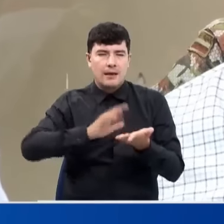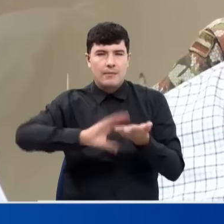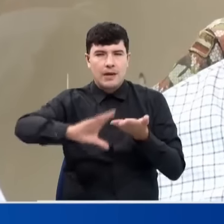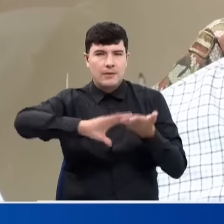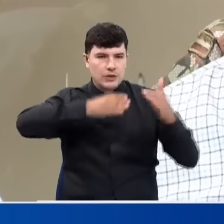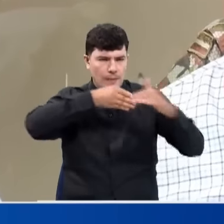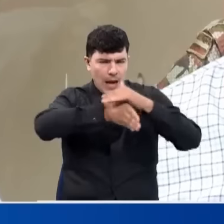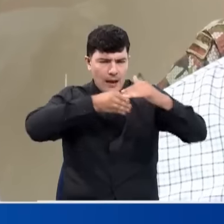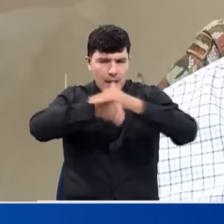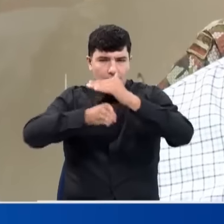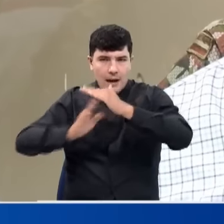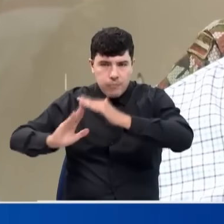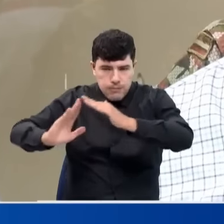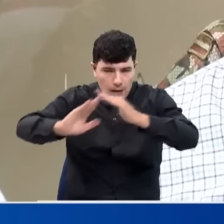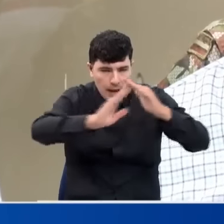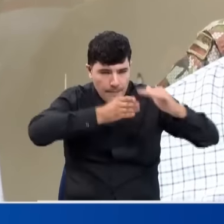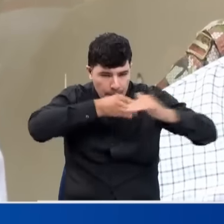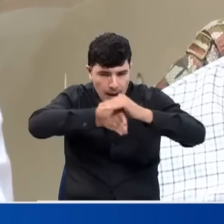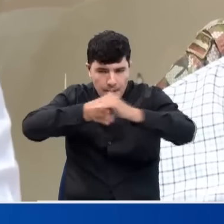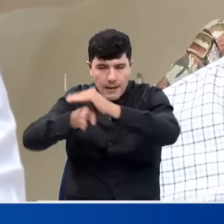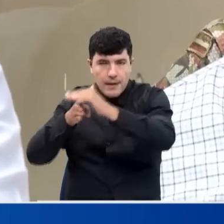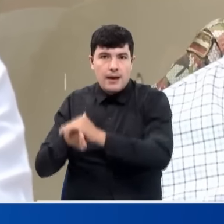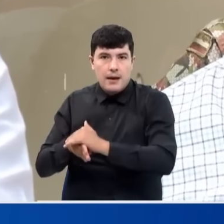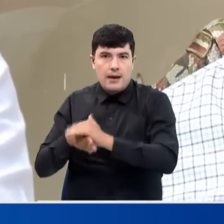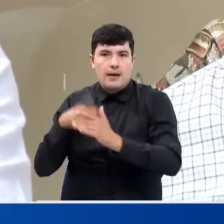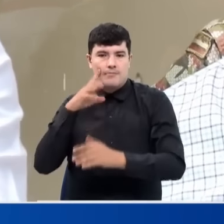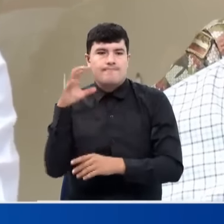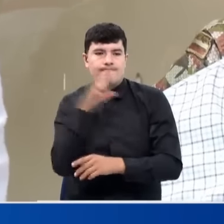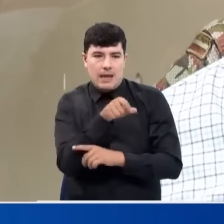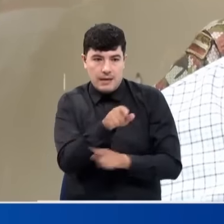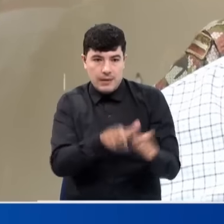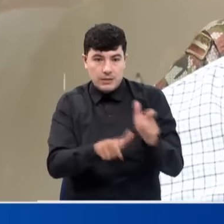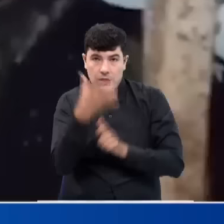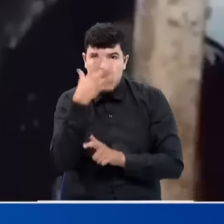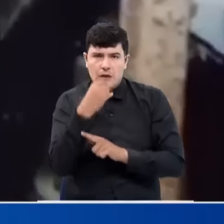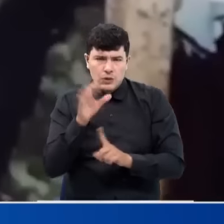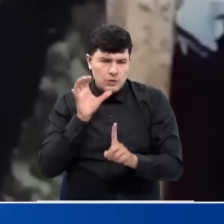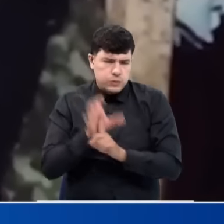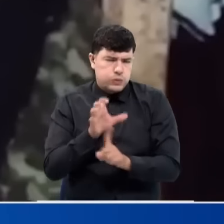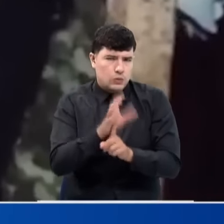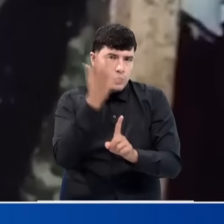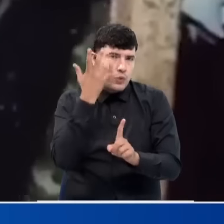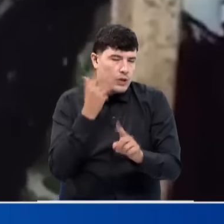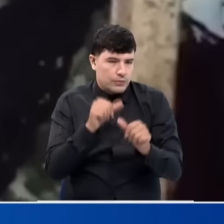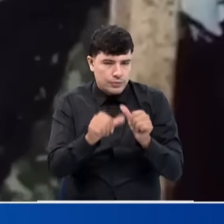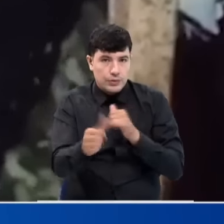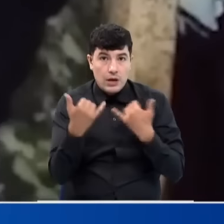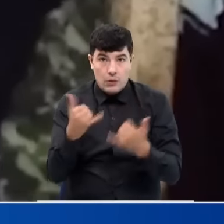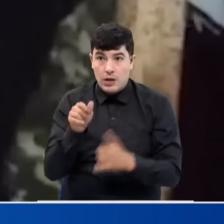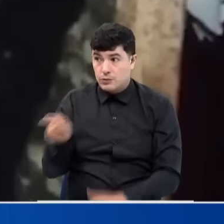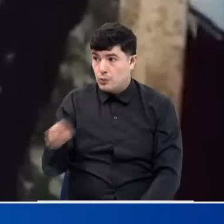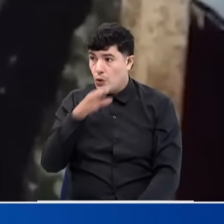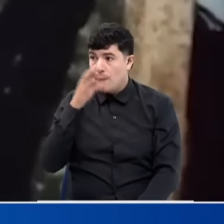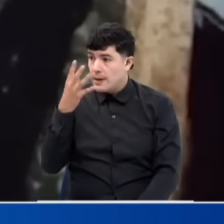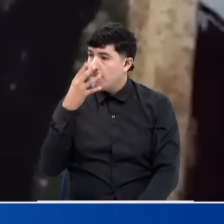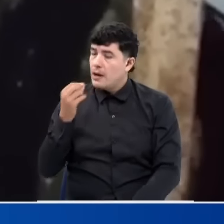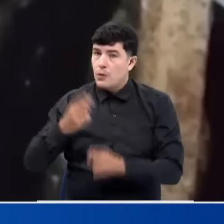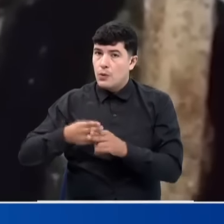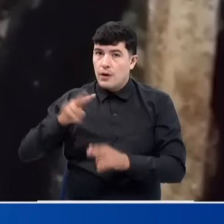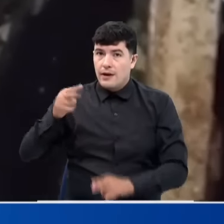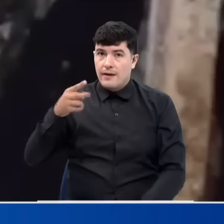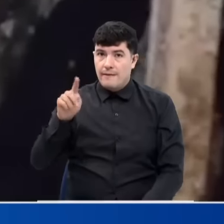Permanentemente se está persiguiendo a estos delincuentes. Así como hoy cae alias Félix, estamos